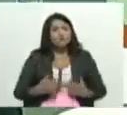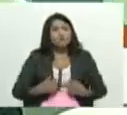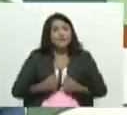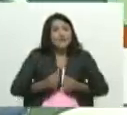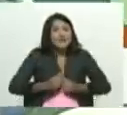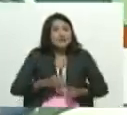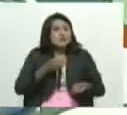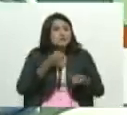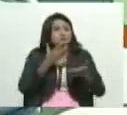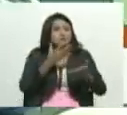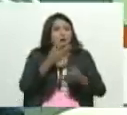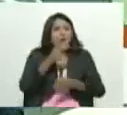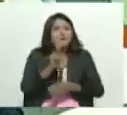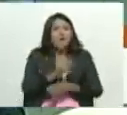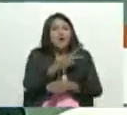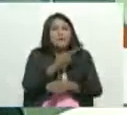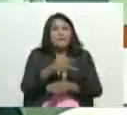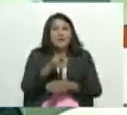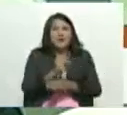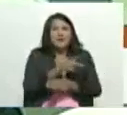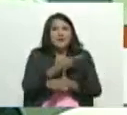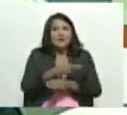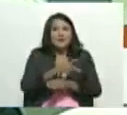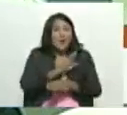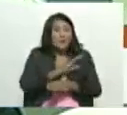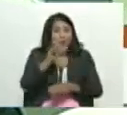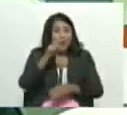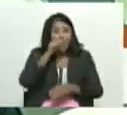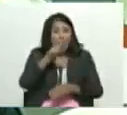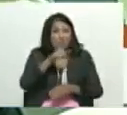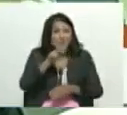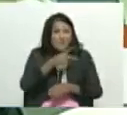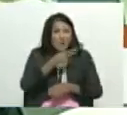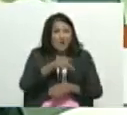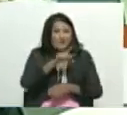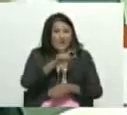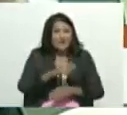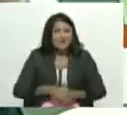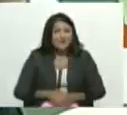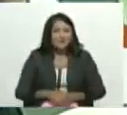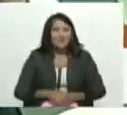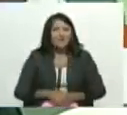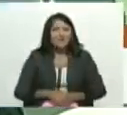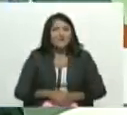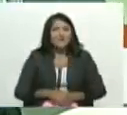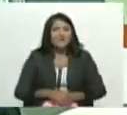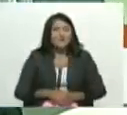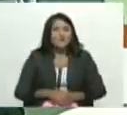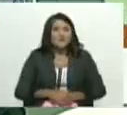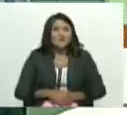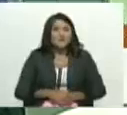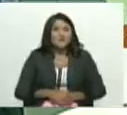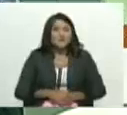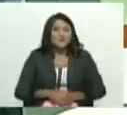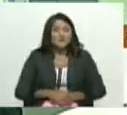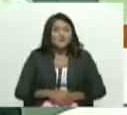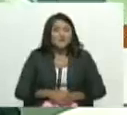recita un poema de ese poeta Pernambucano es siendo